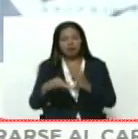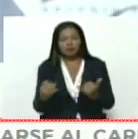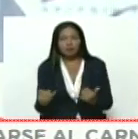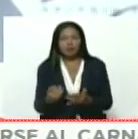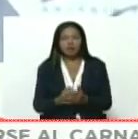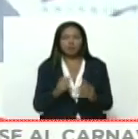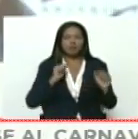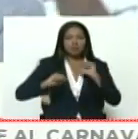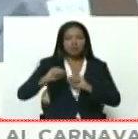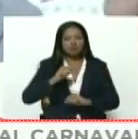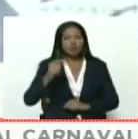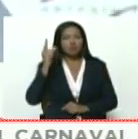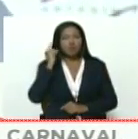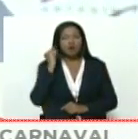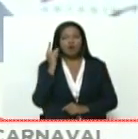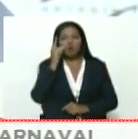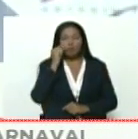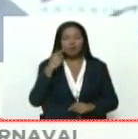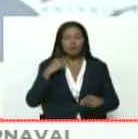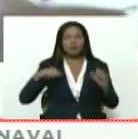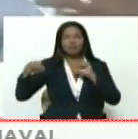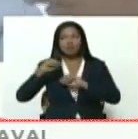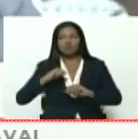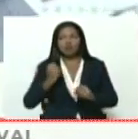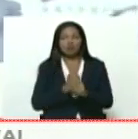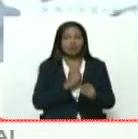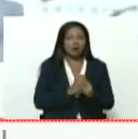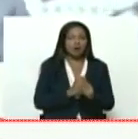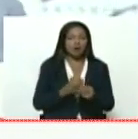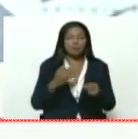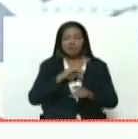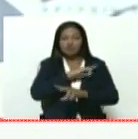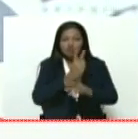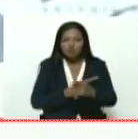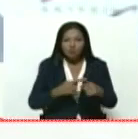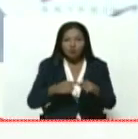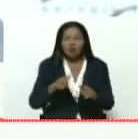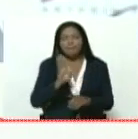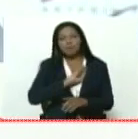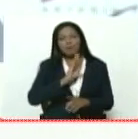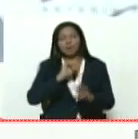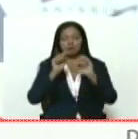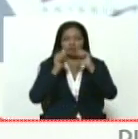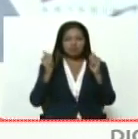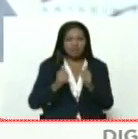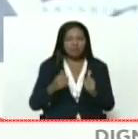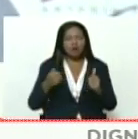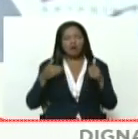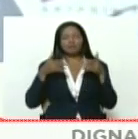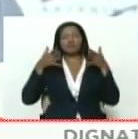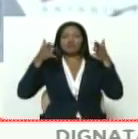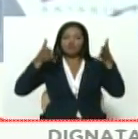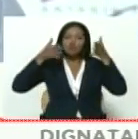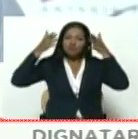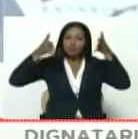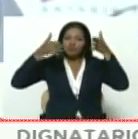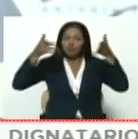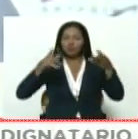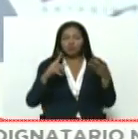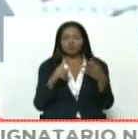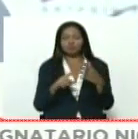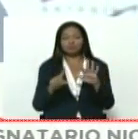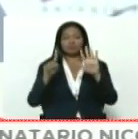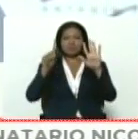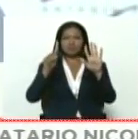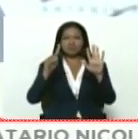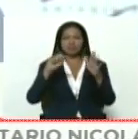de mujeres, al movimiento de la juventud, al movimiento de trabajadores, para fortalecer sus propios sistemas de formación. Y hay un sexto público objetivo